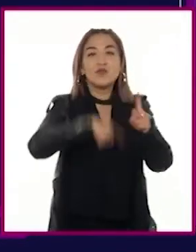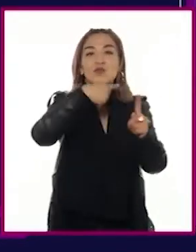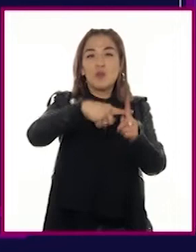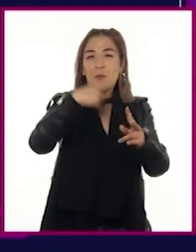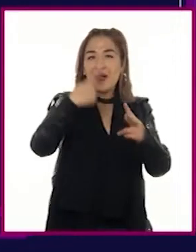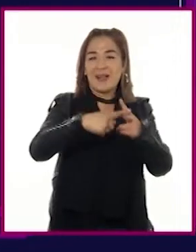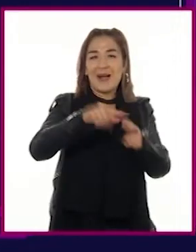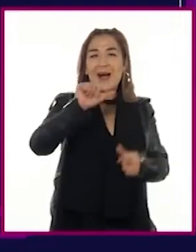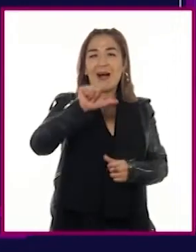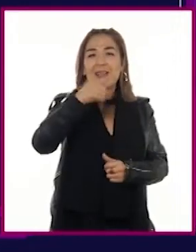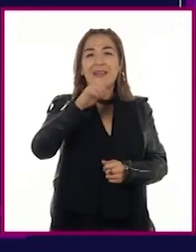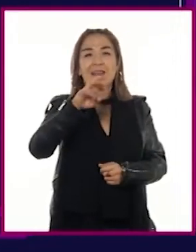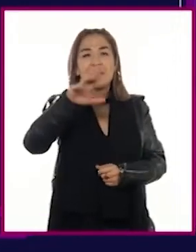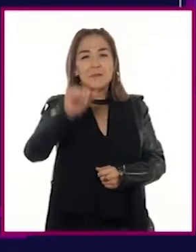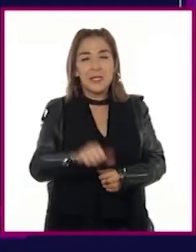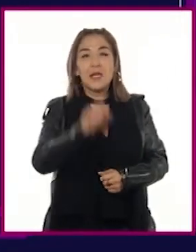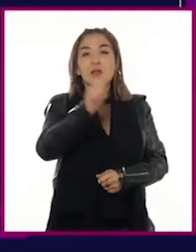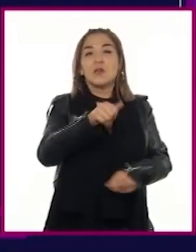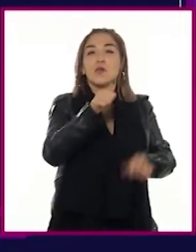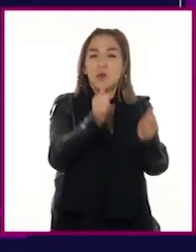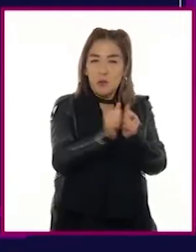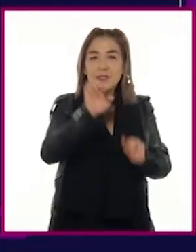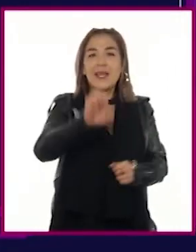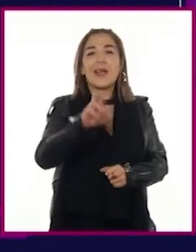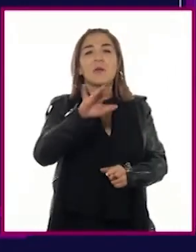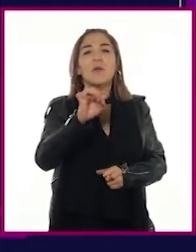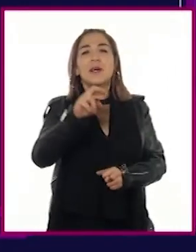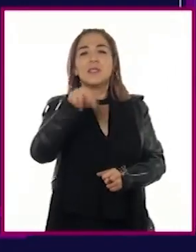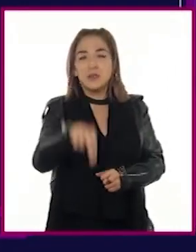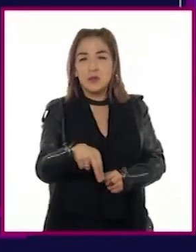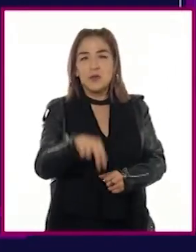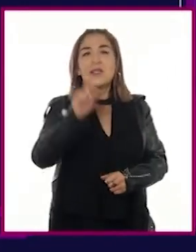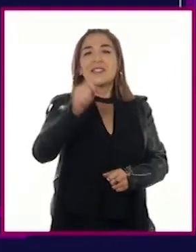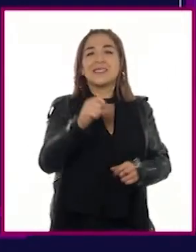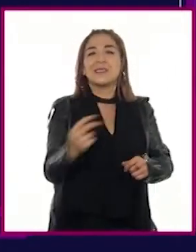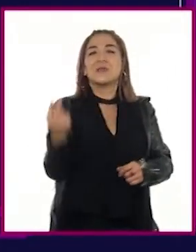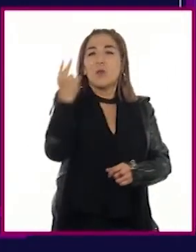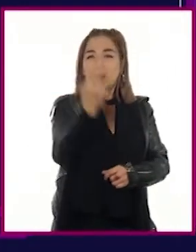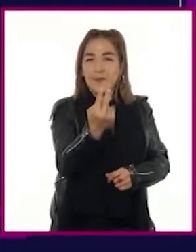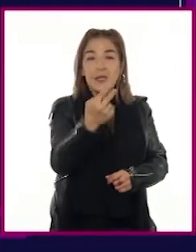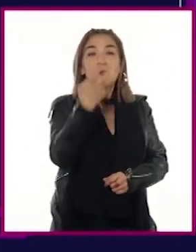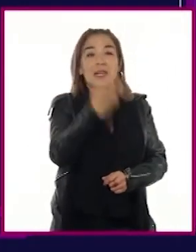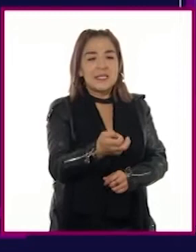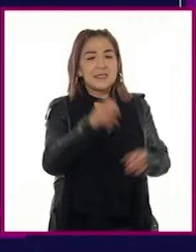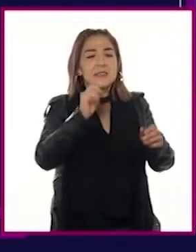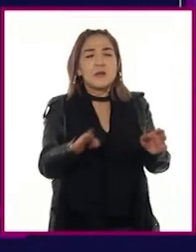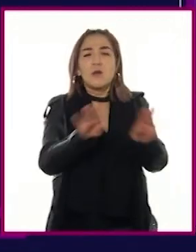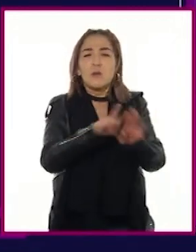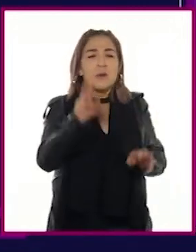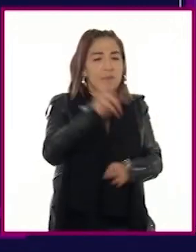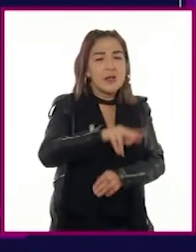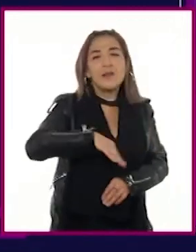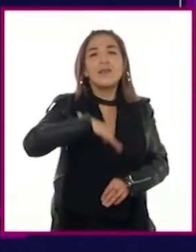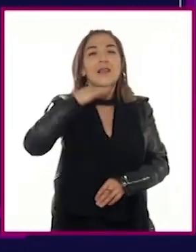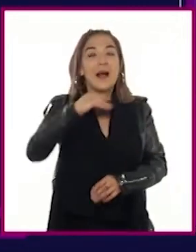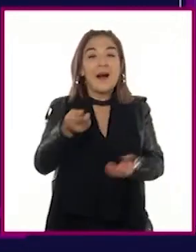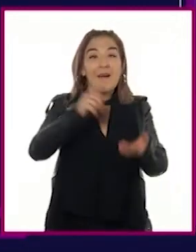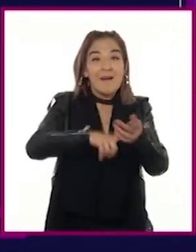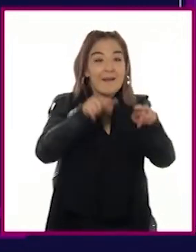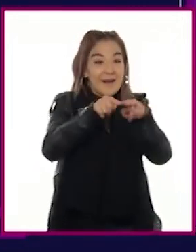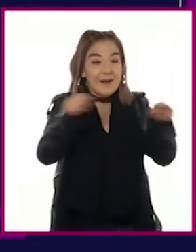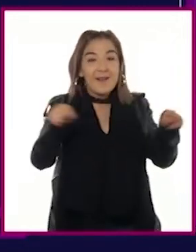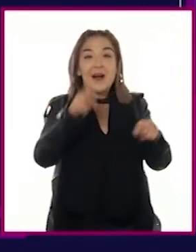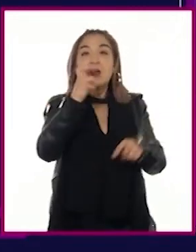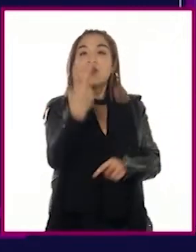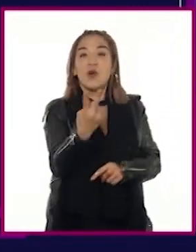algebraicas, productos notables o las ecuaciones de segundo grado, se pierde de vista que la base del rectángulo está formada por dos